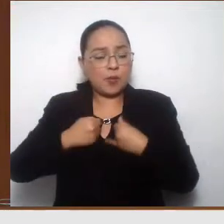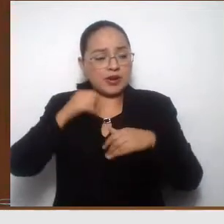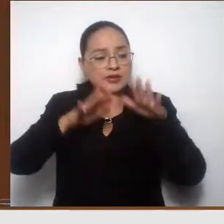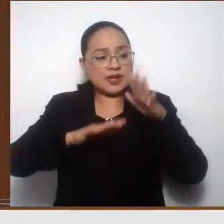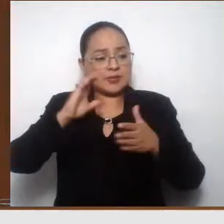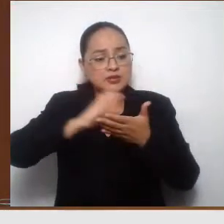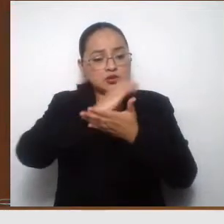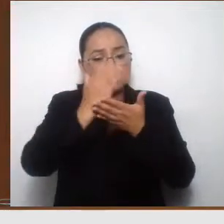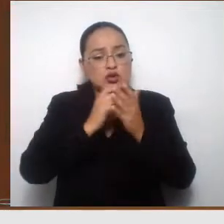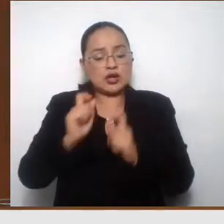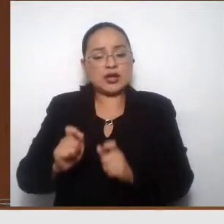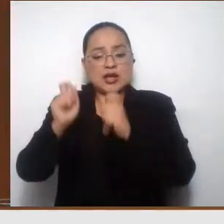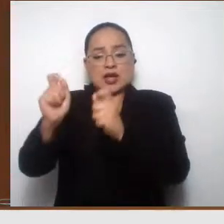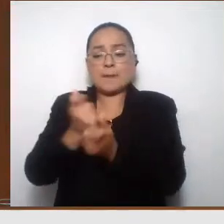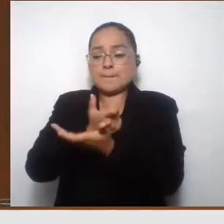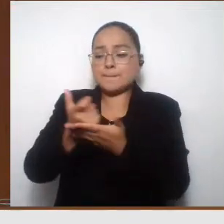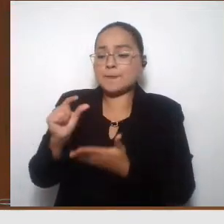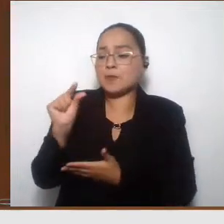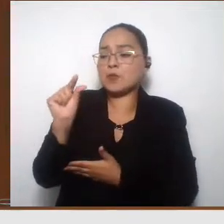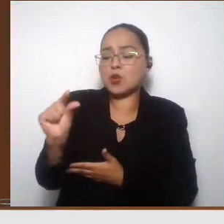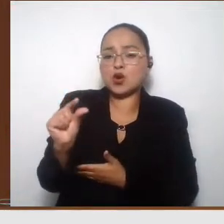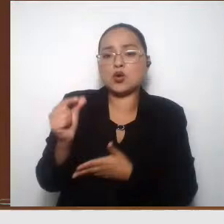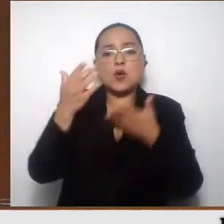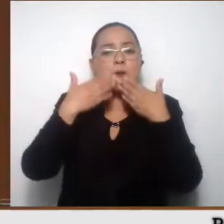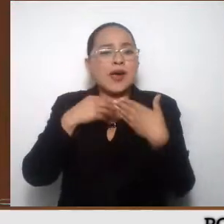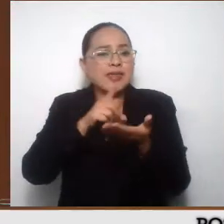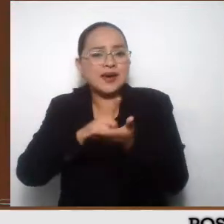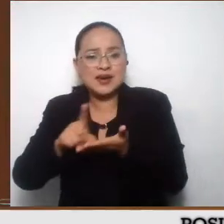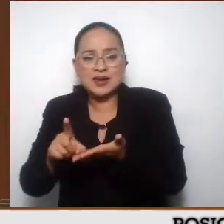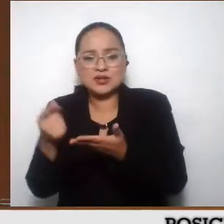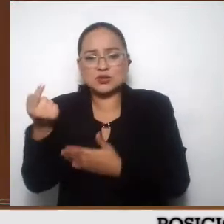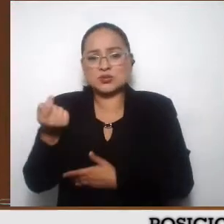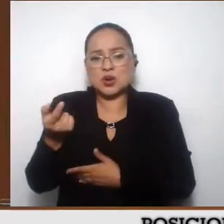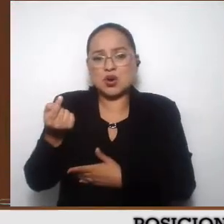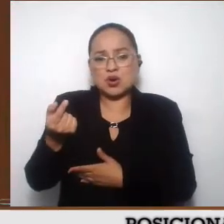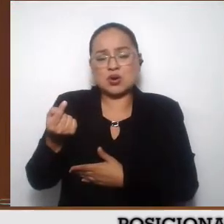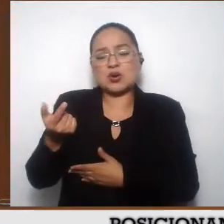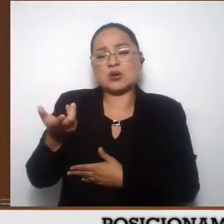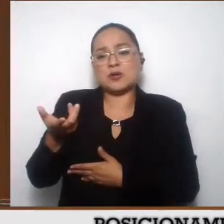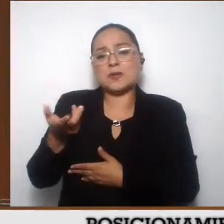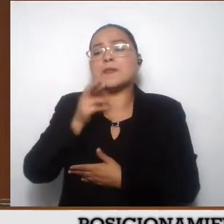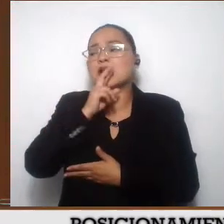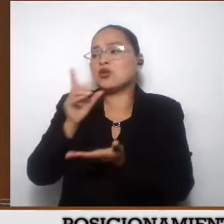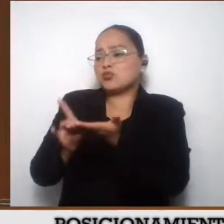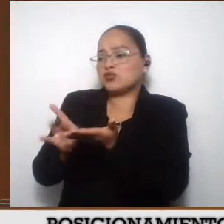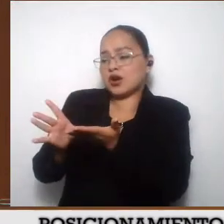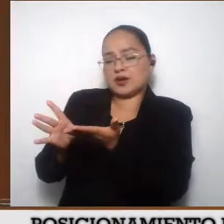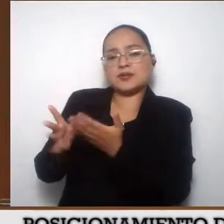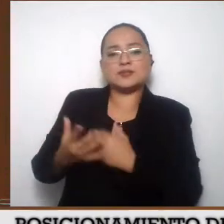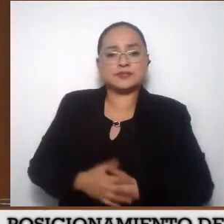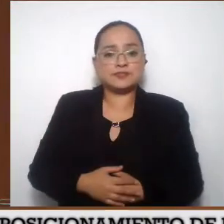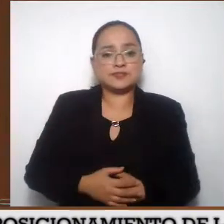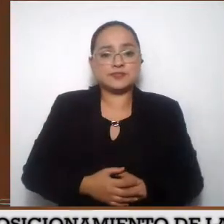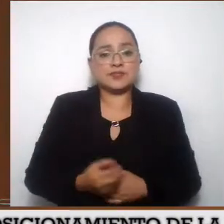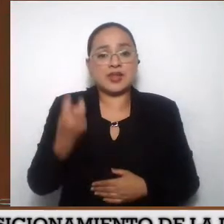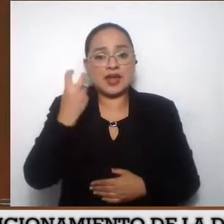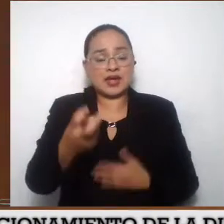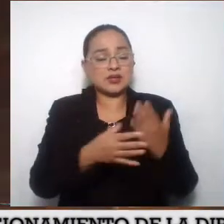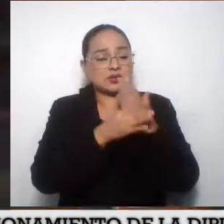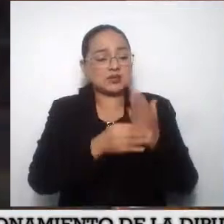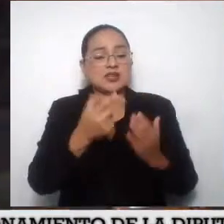manera precaria, sin muchos derechos, pues es más fácil cortarlos. Esto lo sostiene Héctor de la